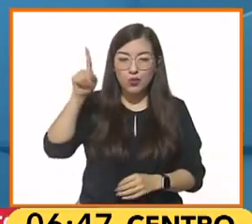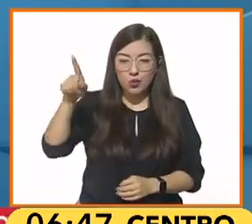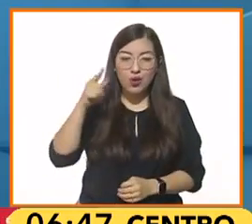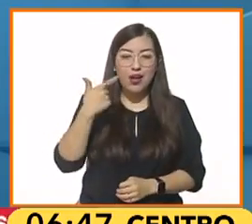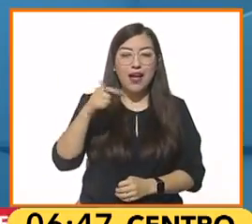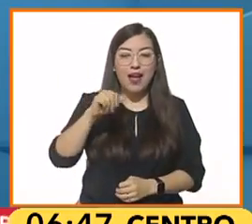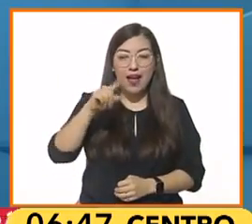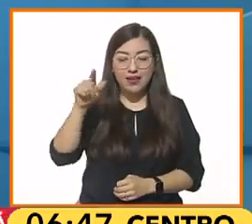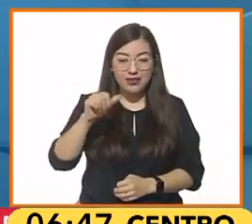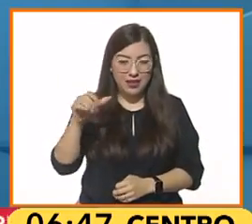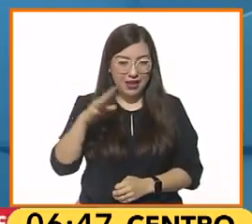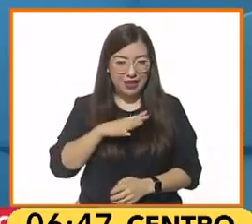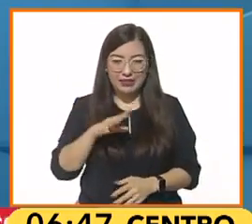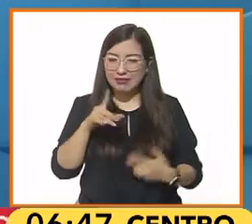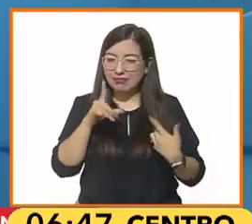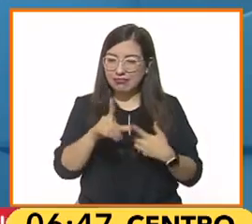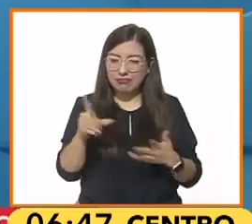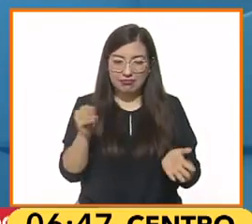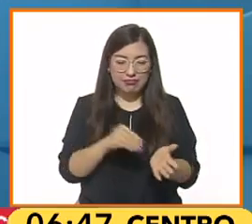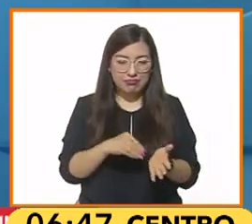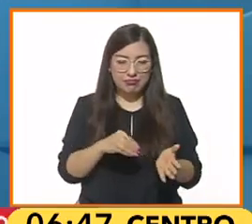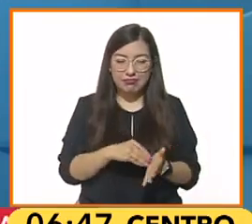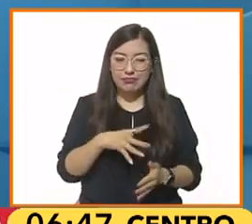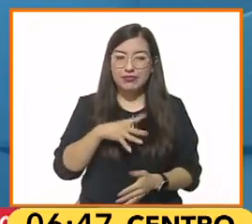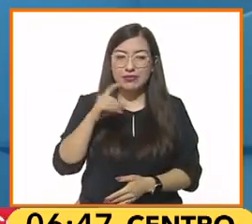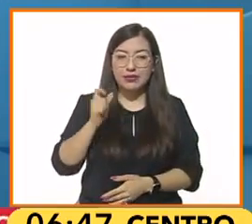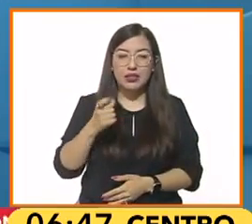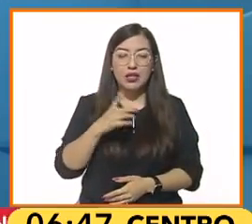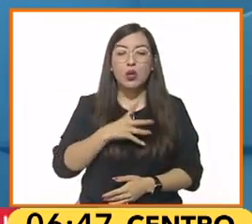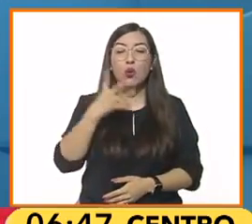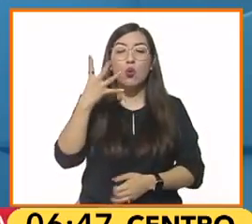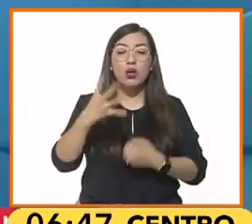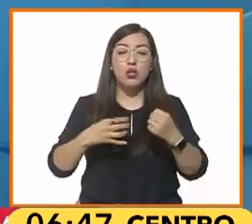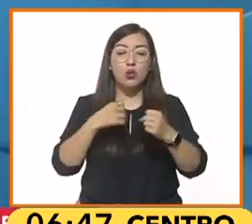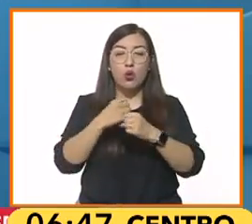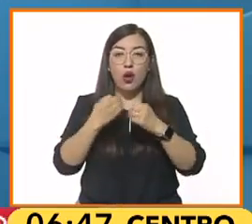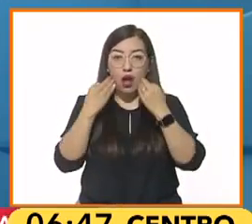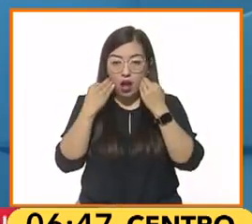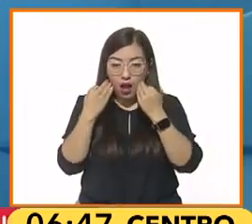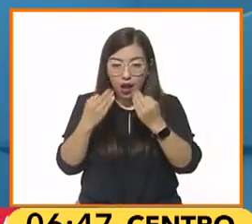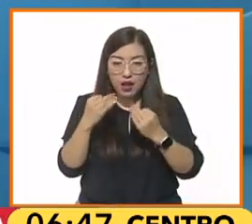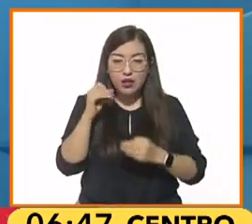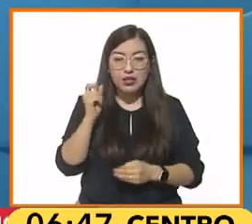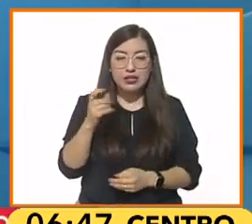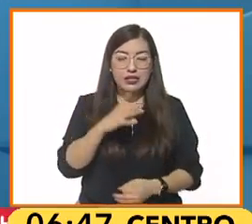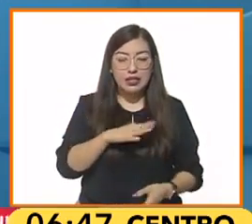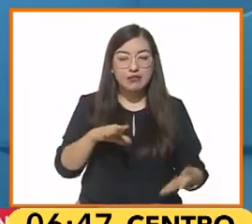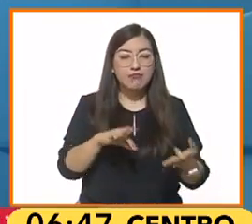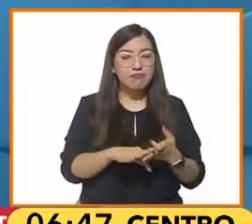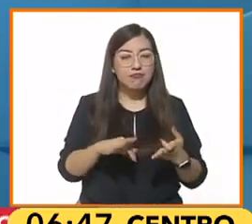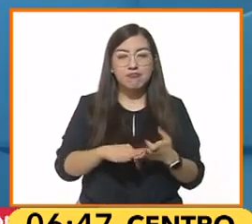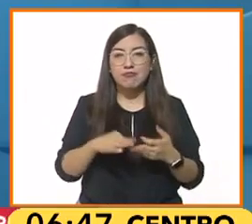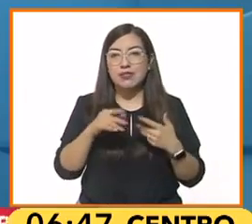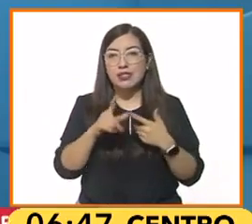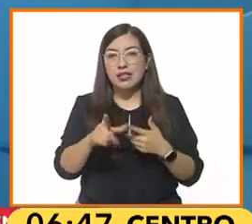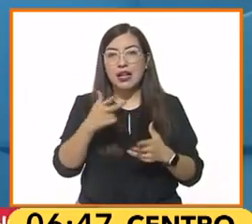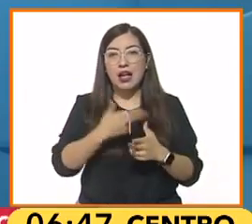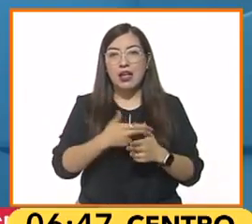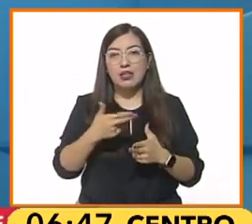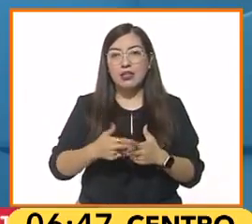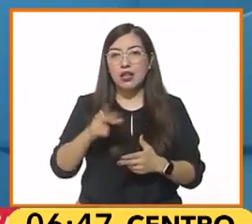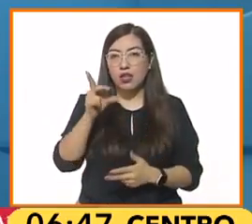estamos viendo y estamos siendo testigos. Son 4 años en los que veremos esta situación de manera permanente hasta que Donald Trump